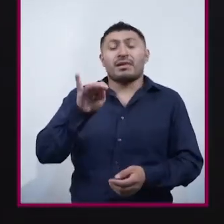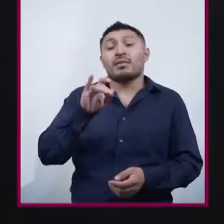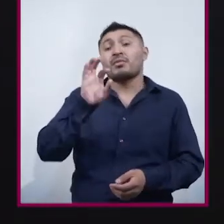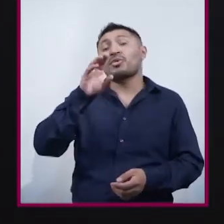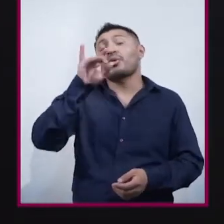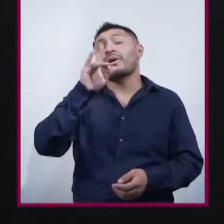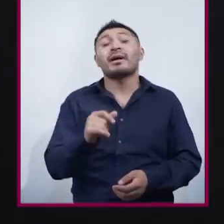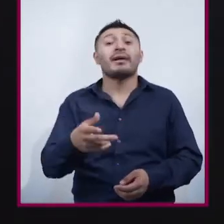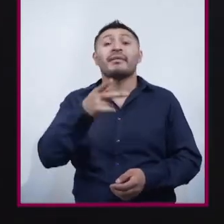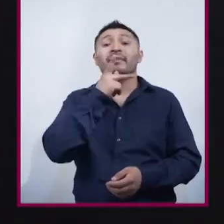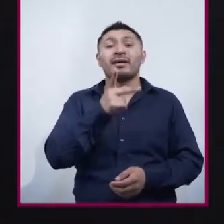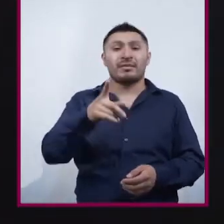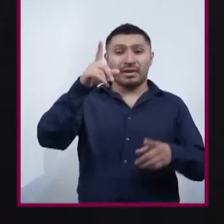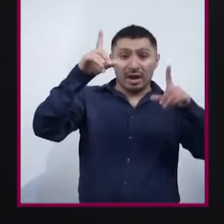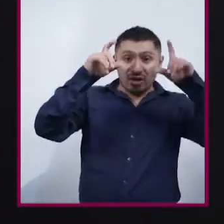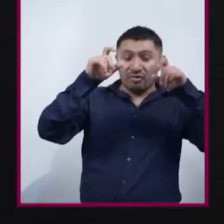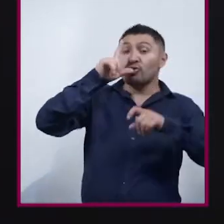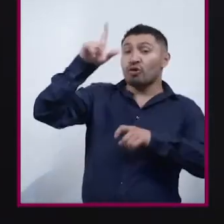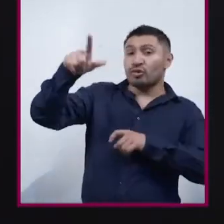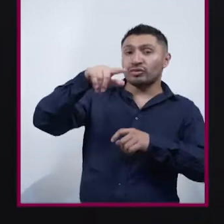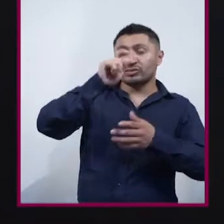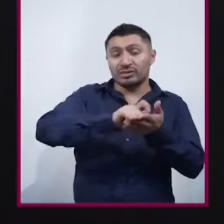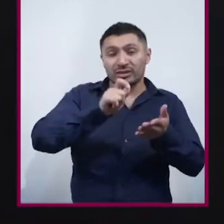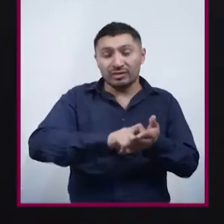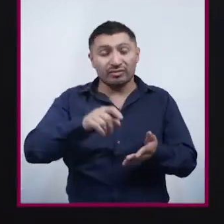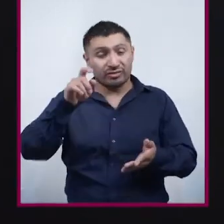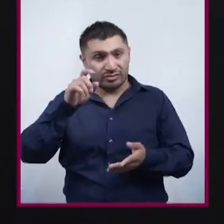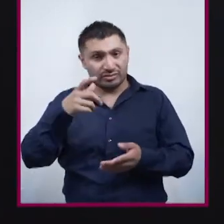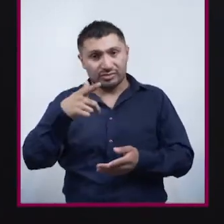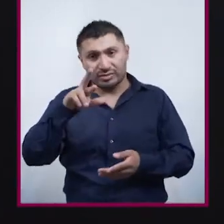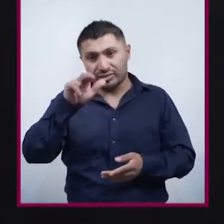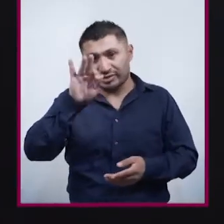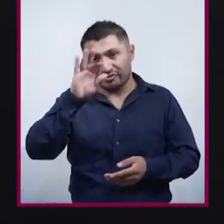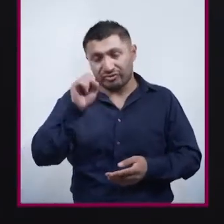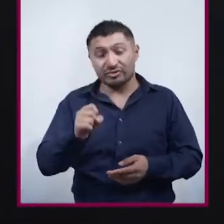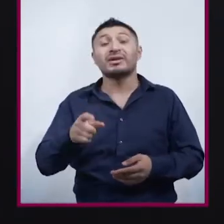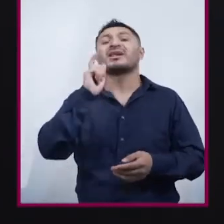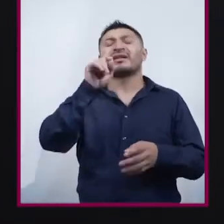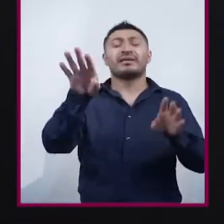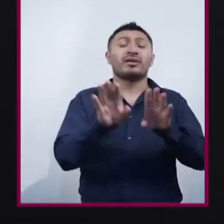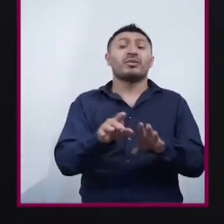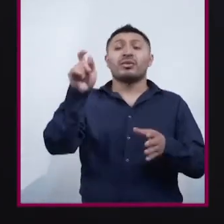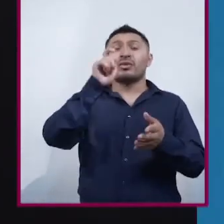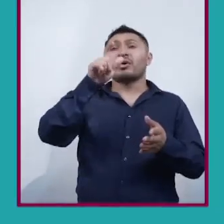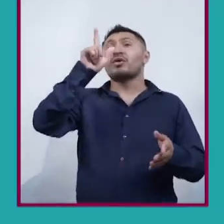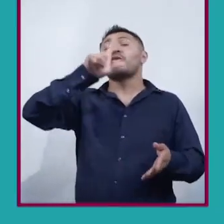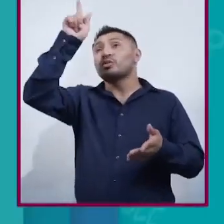la etimología del término: foto, luz, grafos, escritura. Escribir con luz.